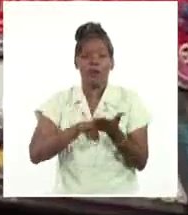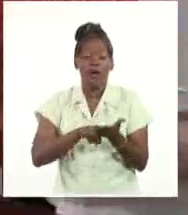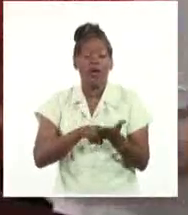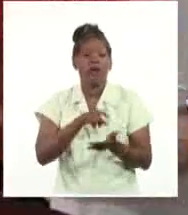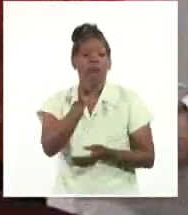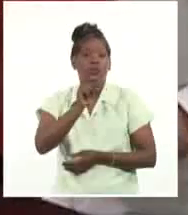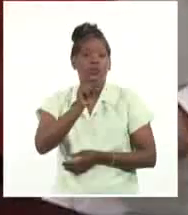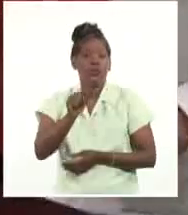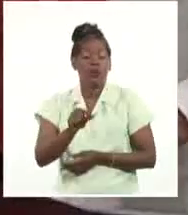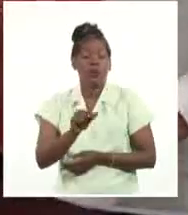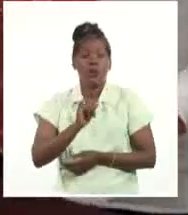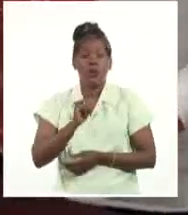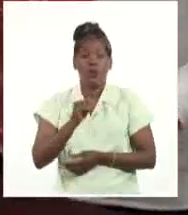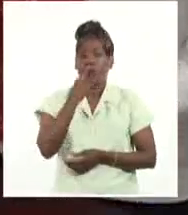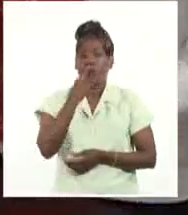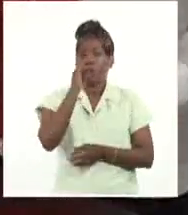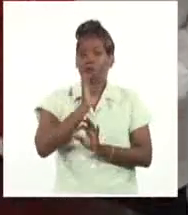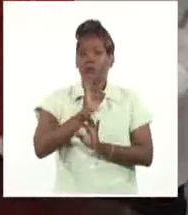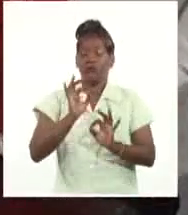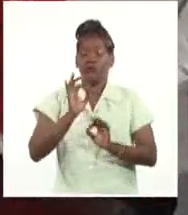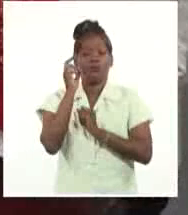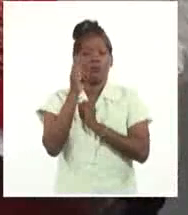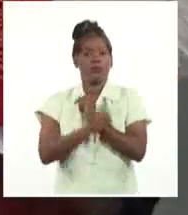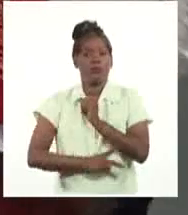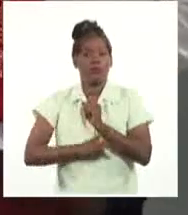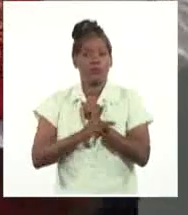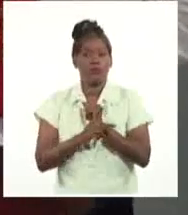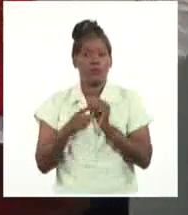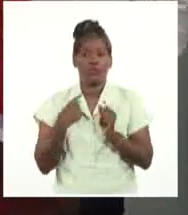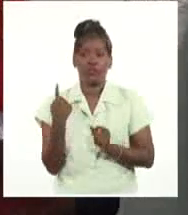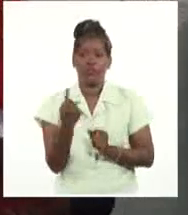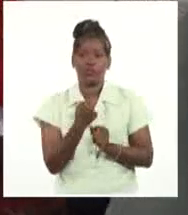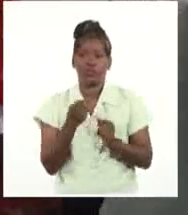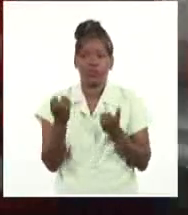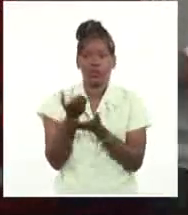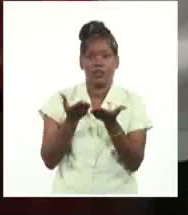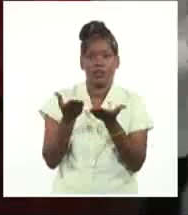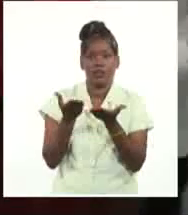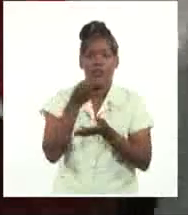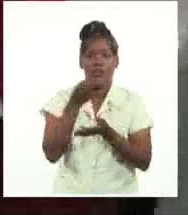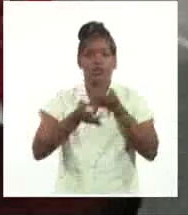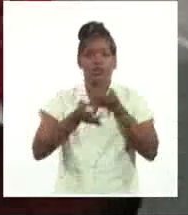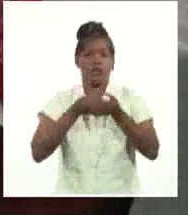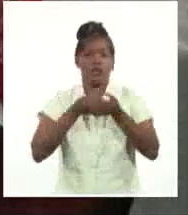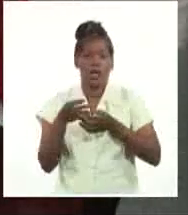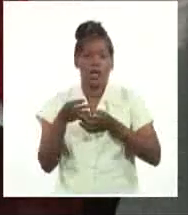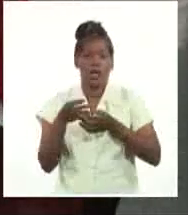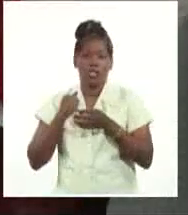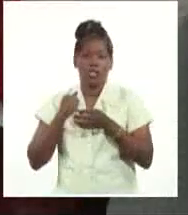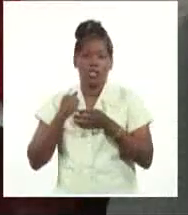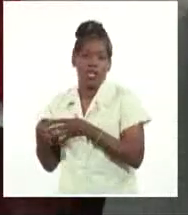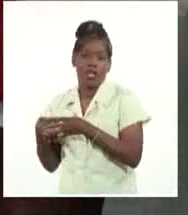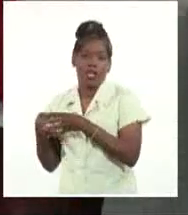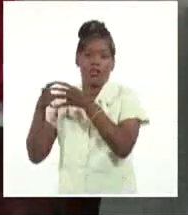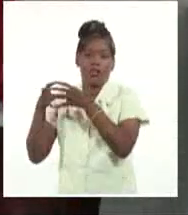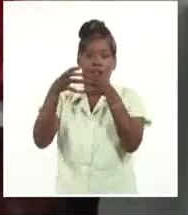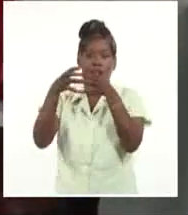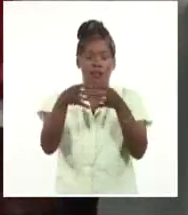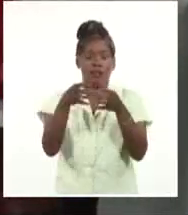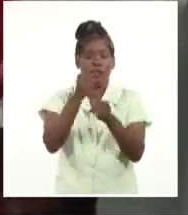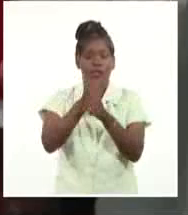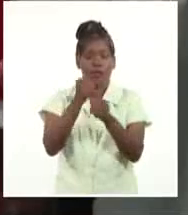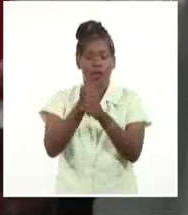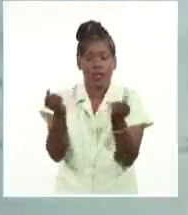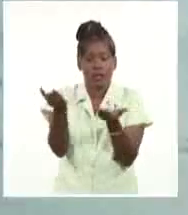Ambas partes también hablaron de la posibilidad de que artistas de la compañía cubana actuaran en Laos y se propusieron trabajar en ese